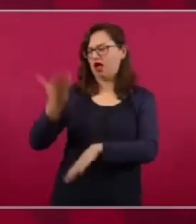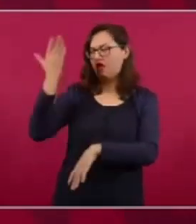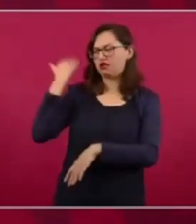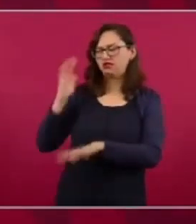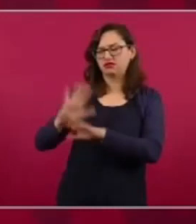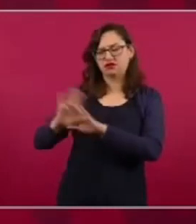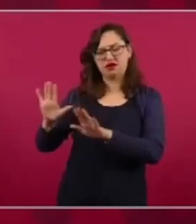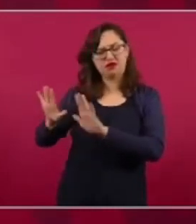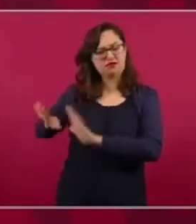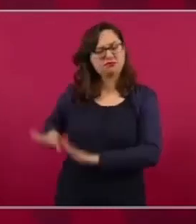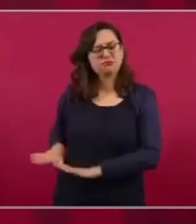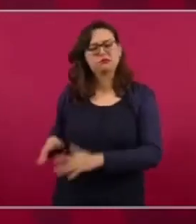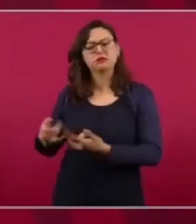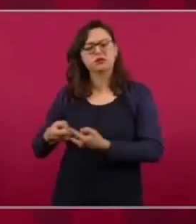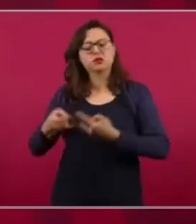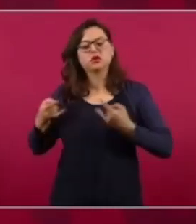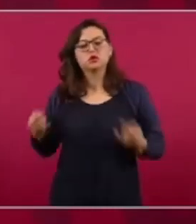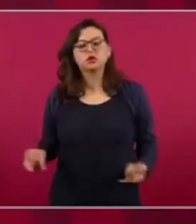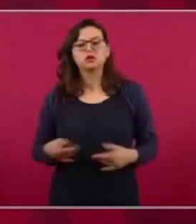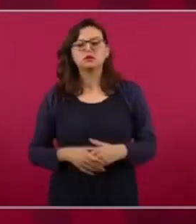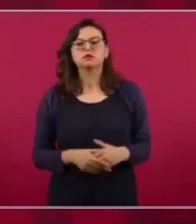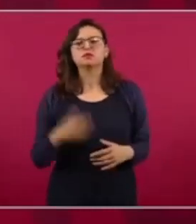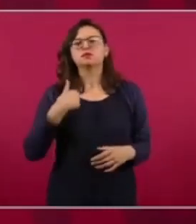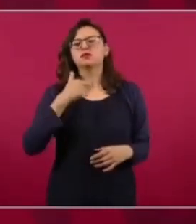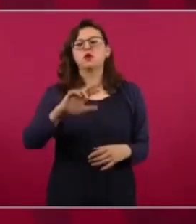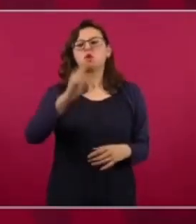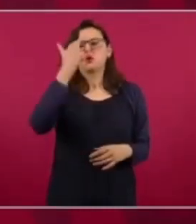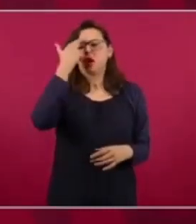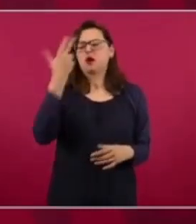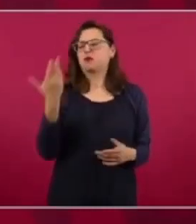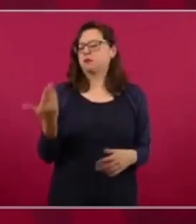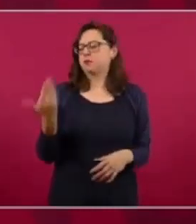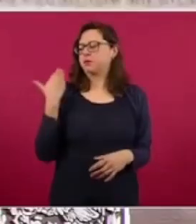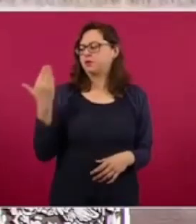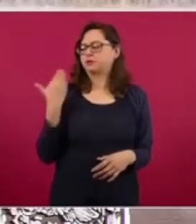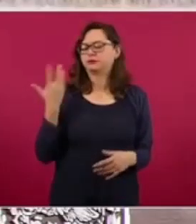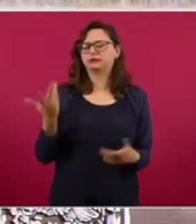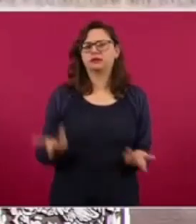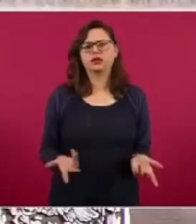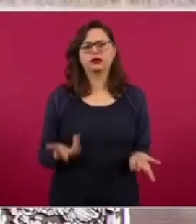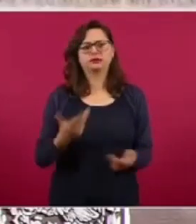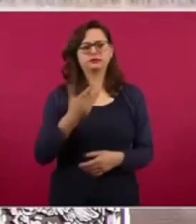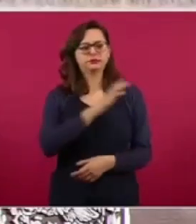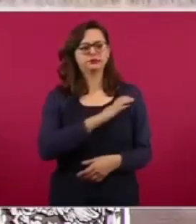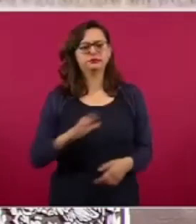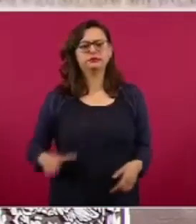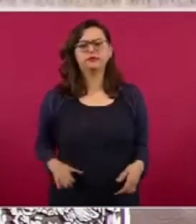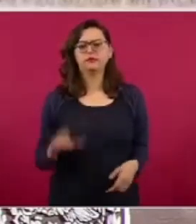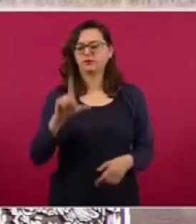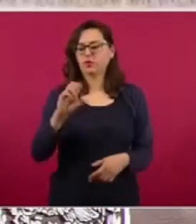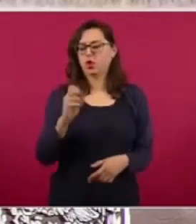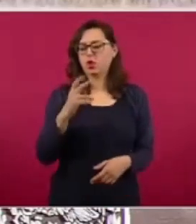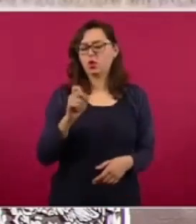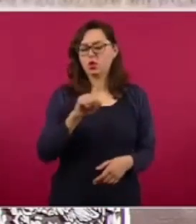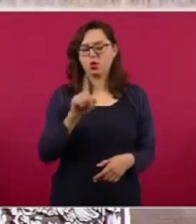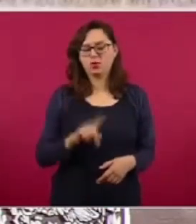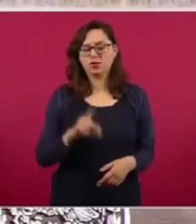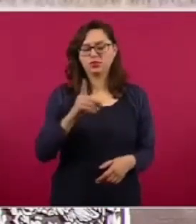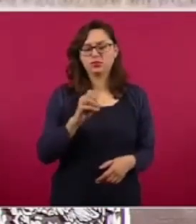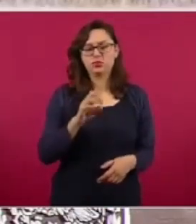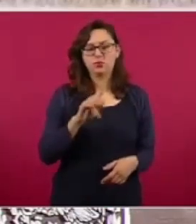creo que con el candidato López Portillo, el finado López Portillo, no hubo candidato de